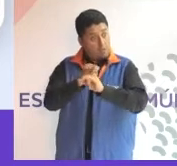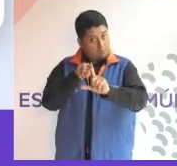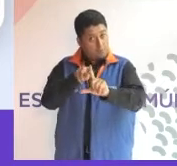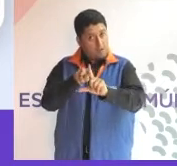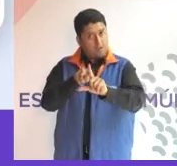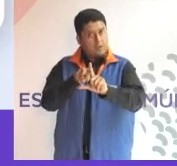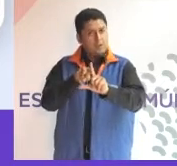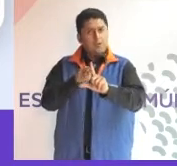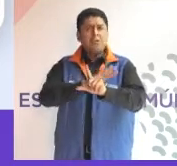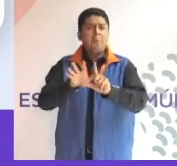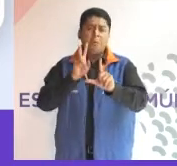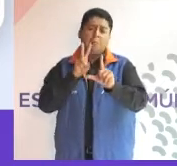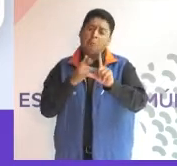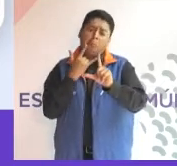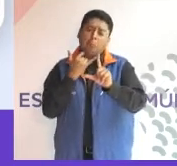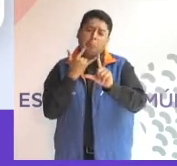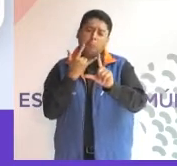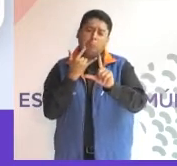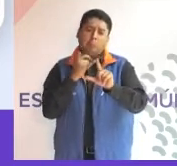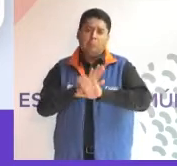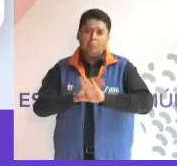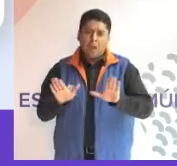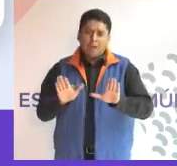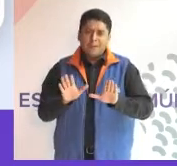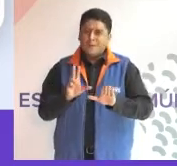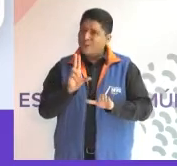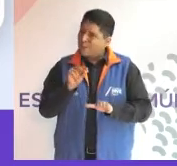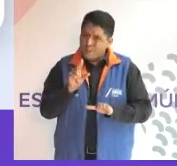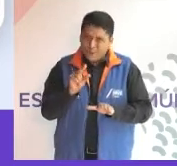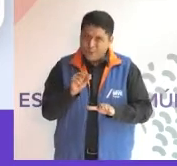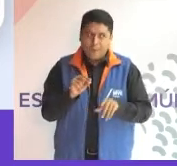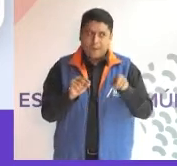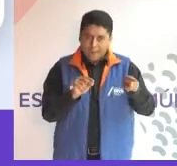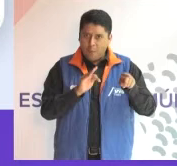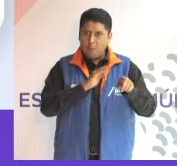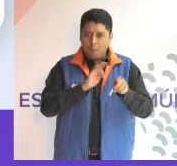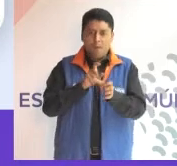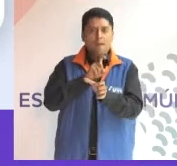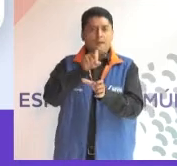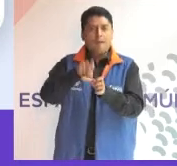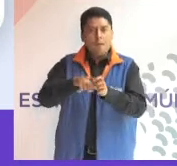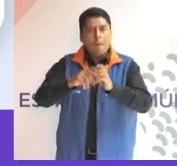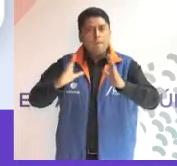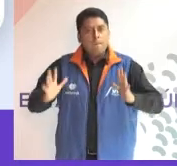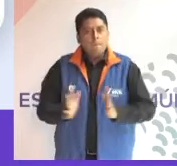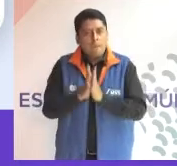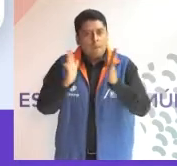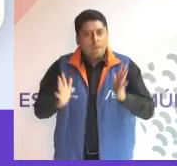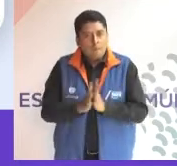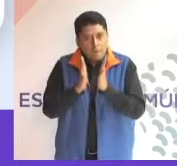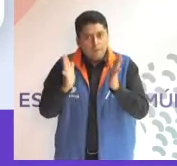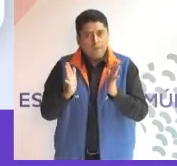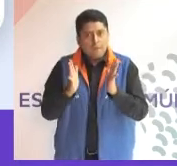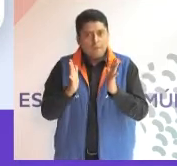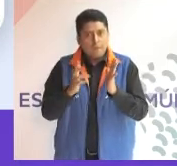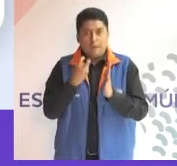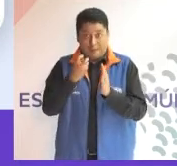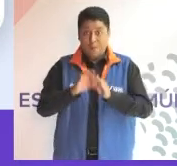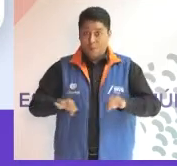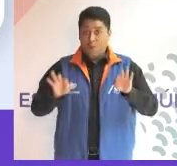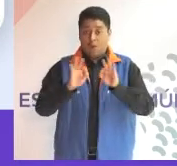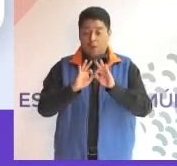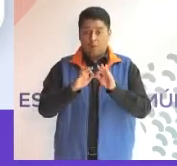participe activamente. Y eso hemos encontrado que en la red, la participación sobre todo en